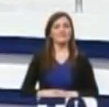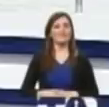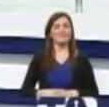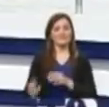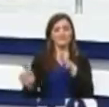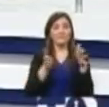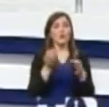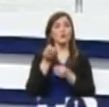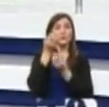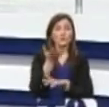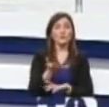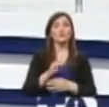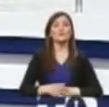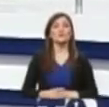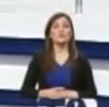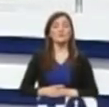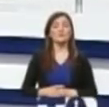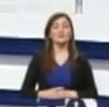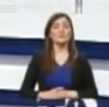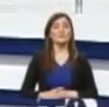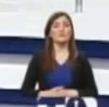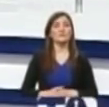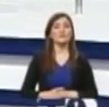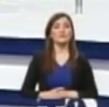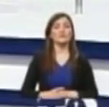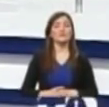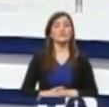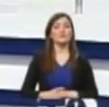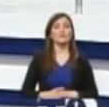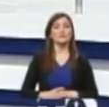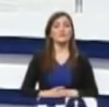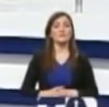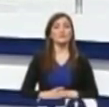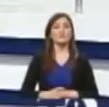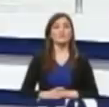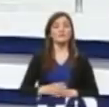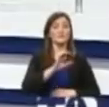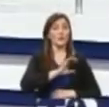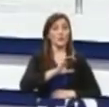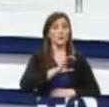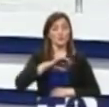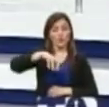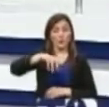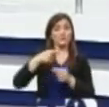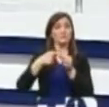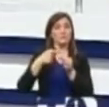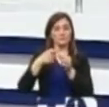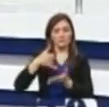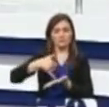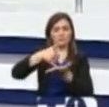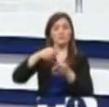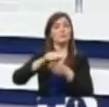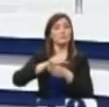En otros temas le contamos que la entidad municipal Agua de Quito es premiada a nivel internacional por sus